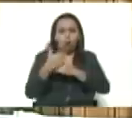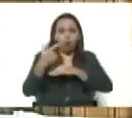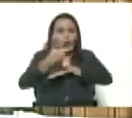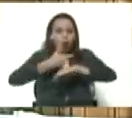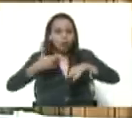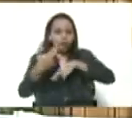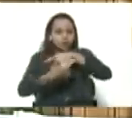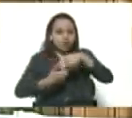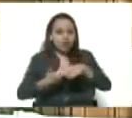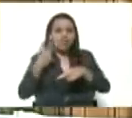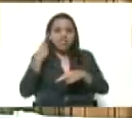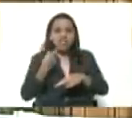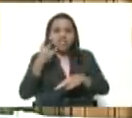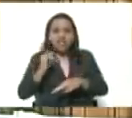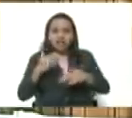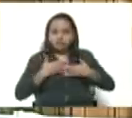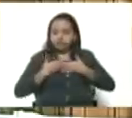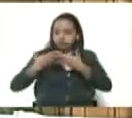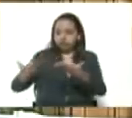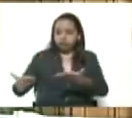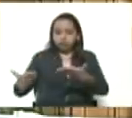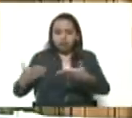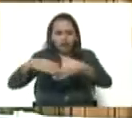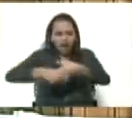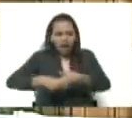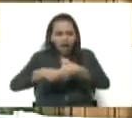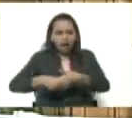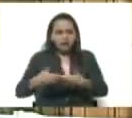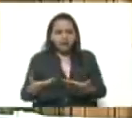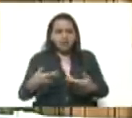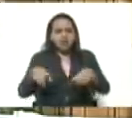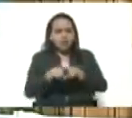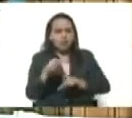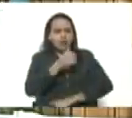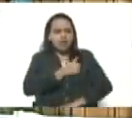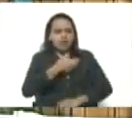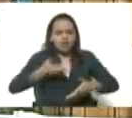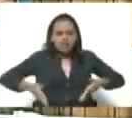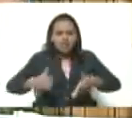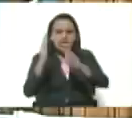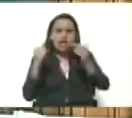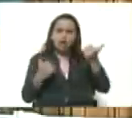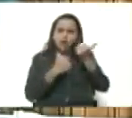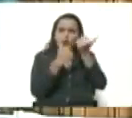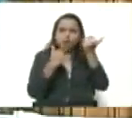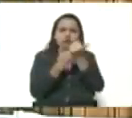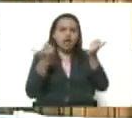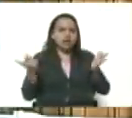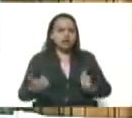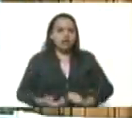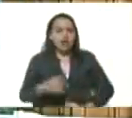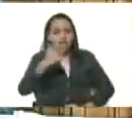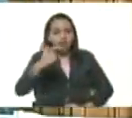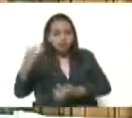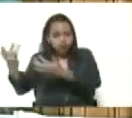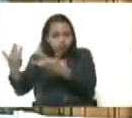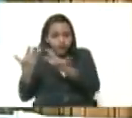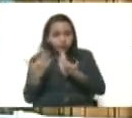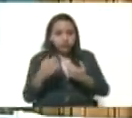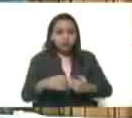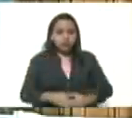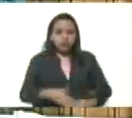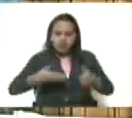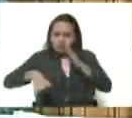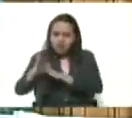revolucionario, deberían ponerse a la orden, estrechar nuestras manos como cristianos y salir a apoyar a esos migrantes,